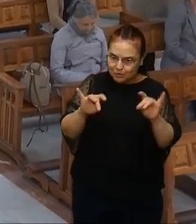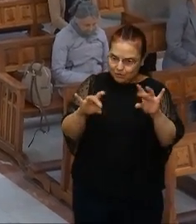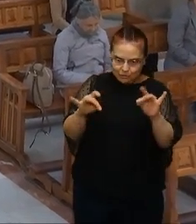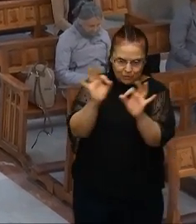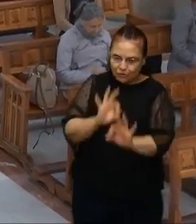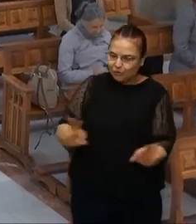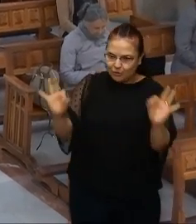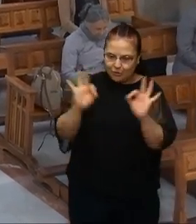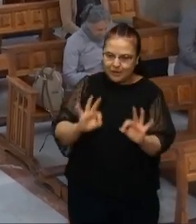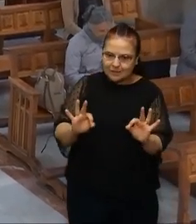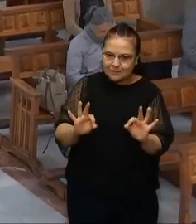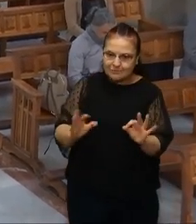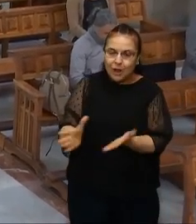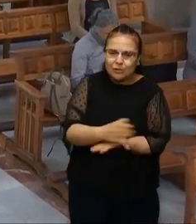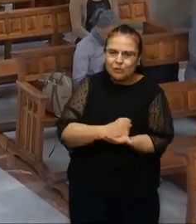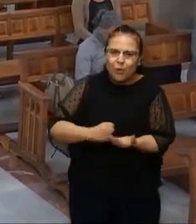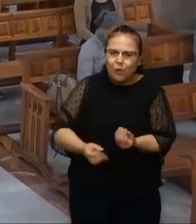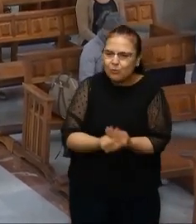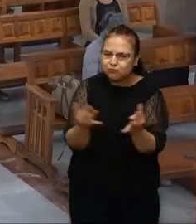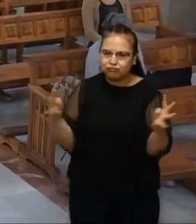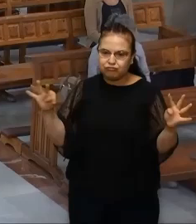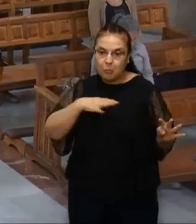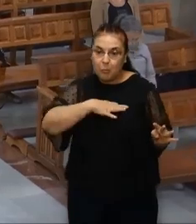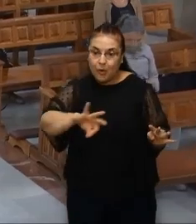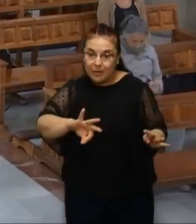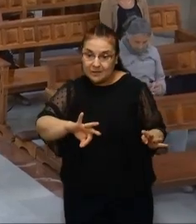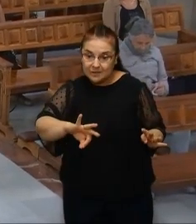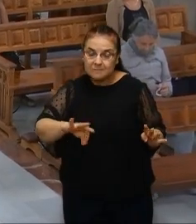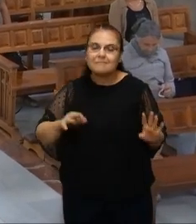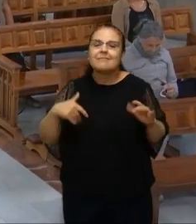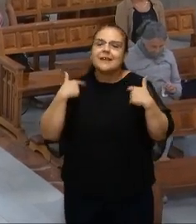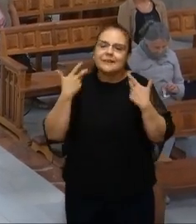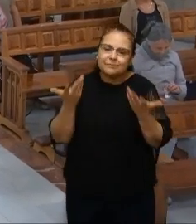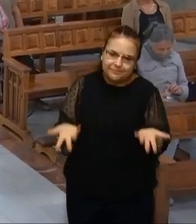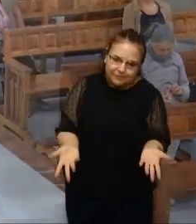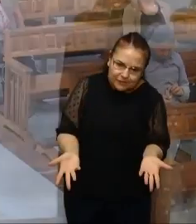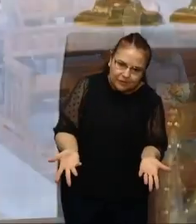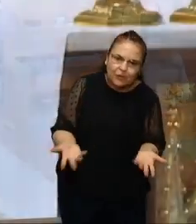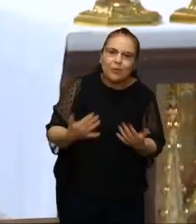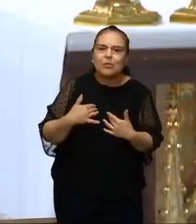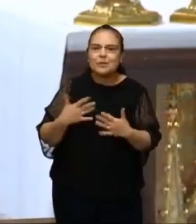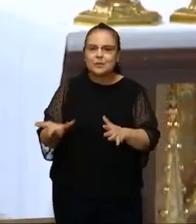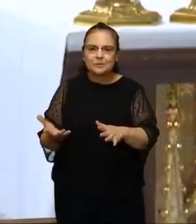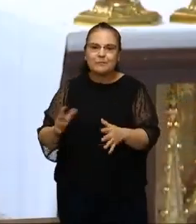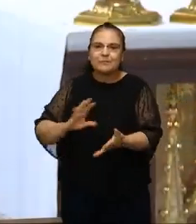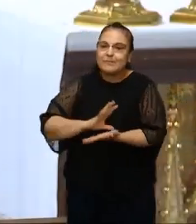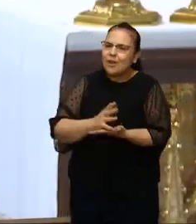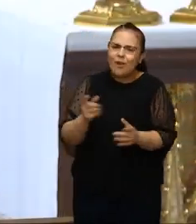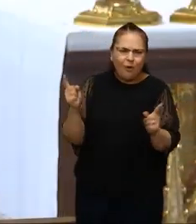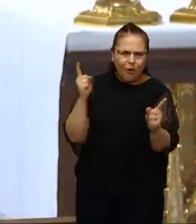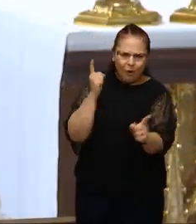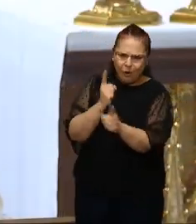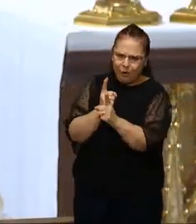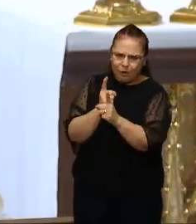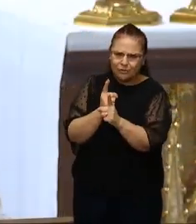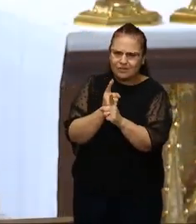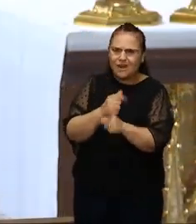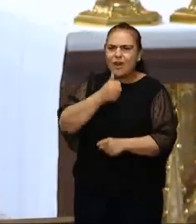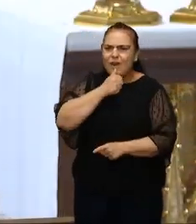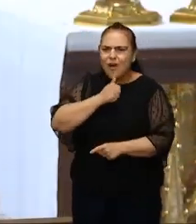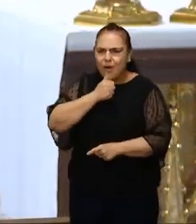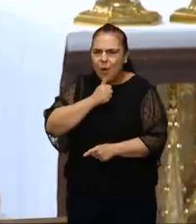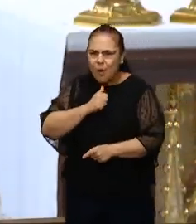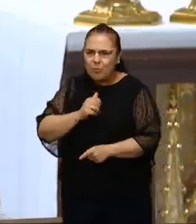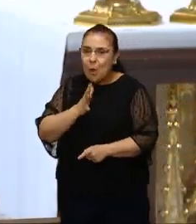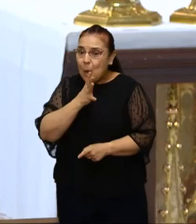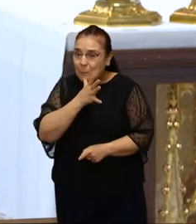fuerzas del mal, del hombre y de la naturaleza se conjuran contra Job y viene toda la catástrofe de